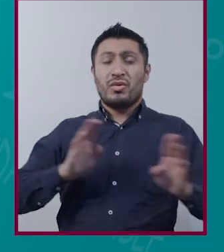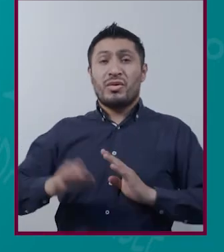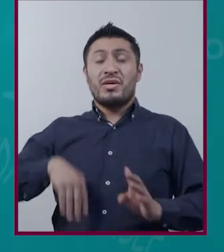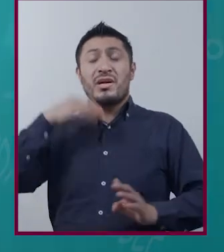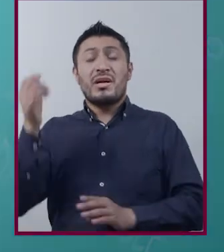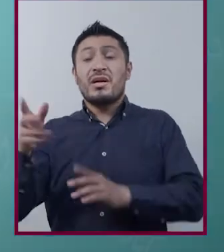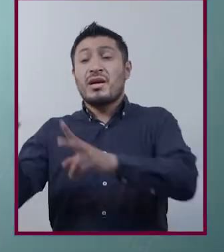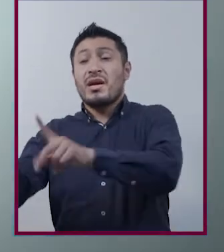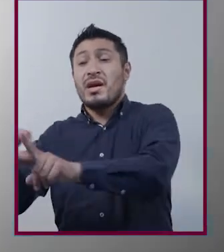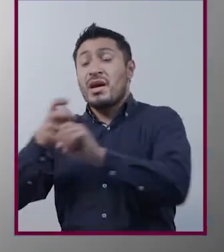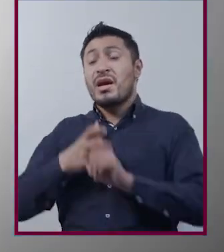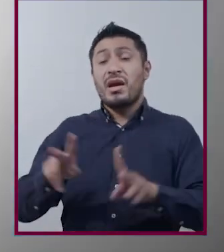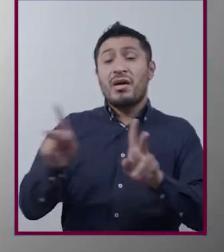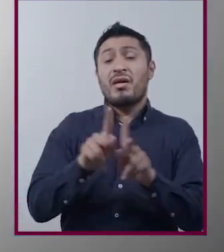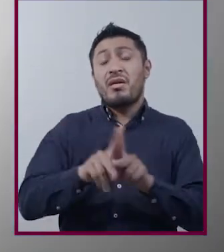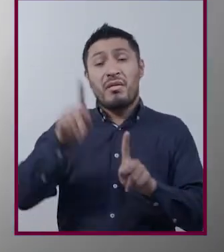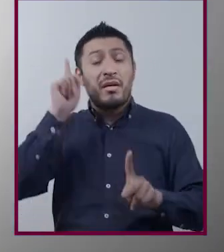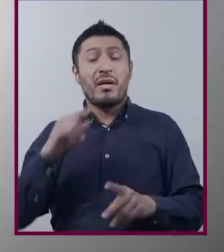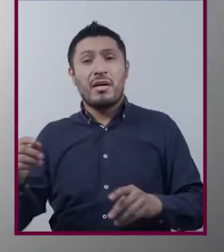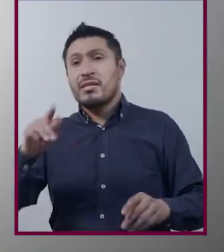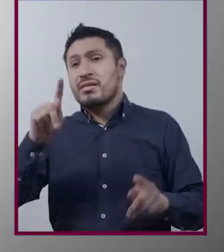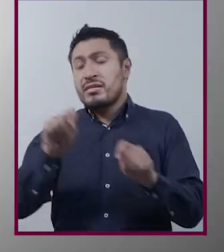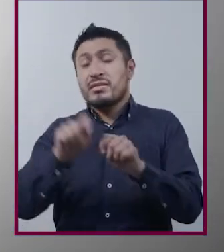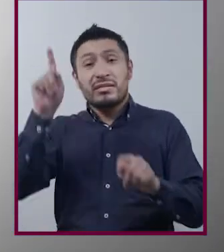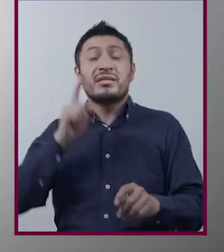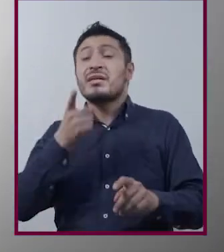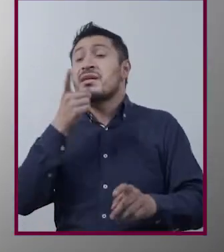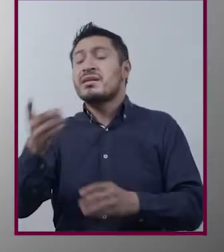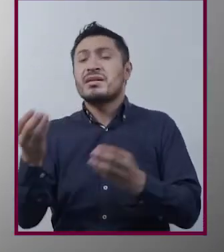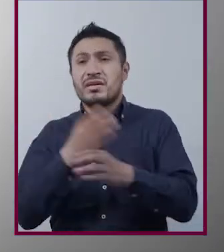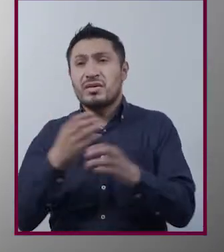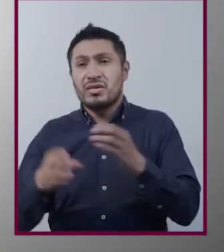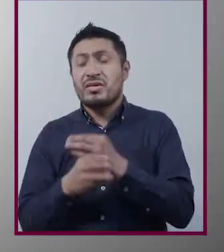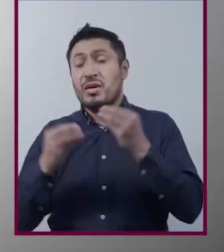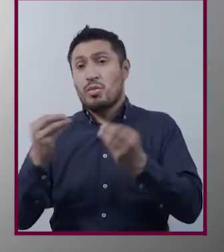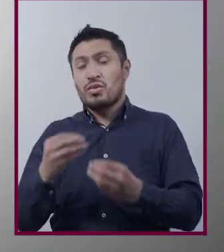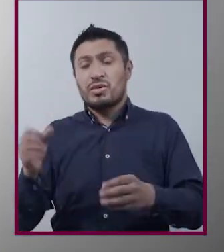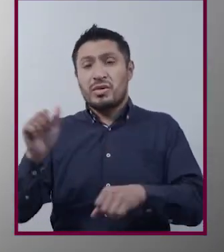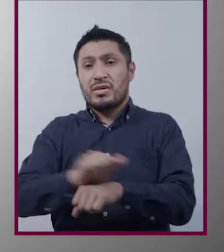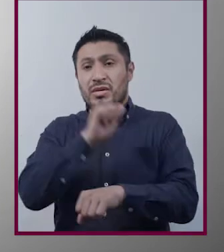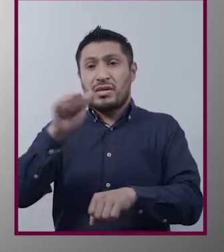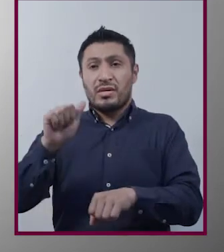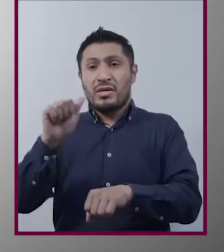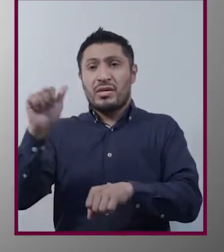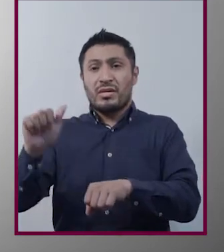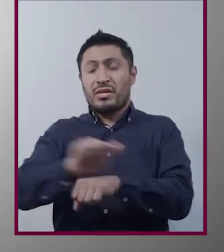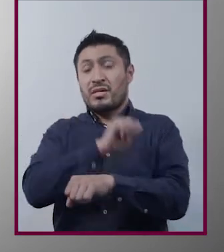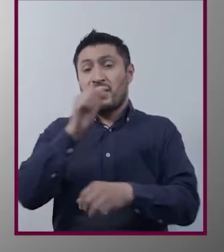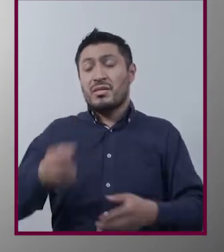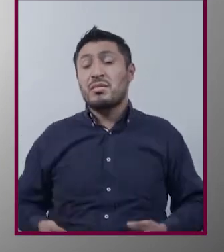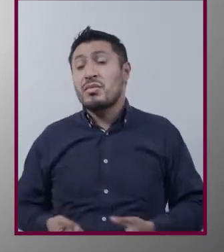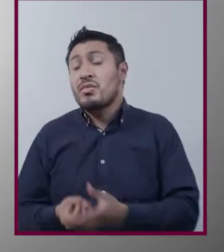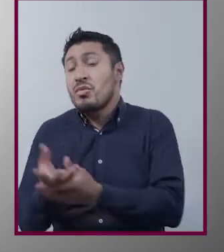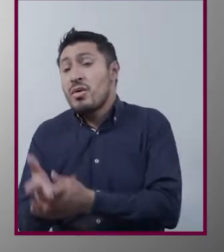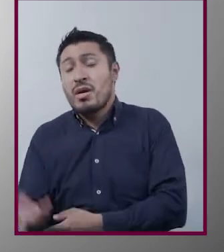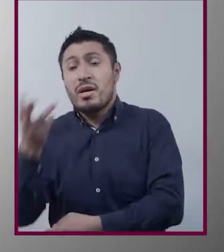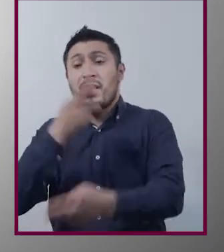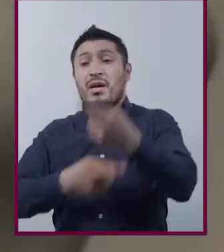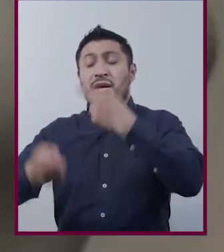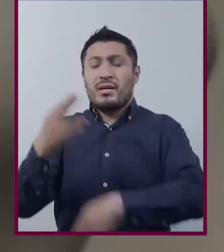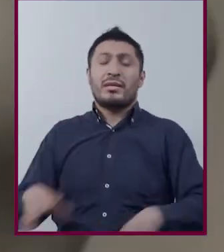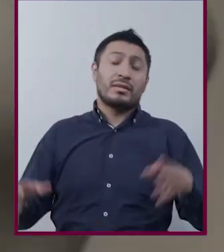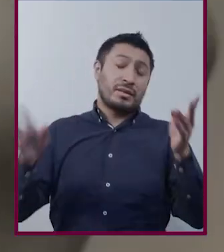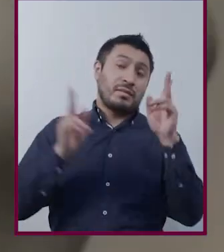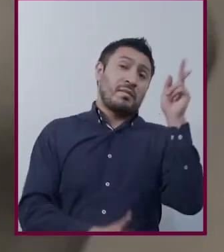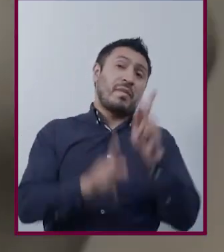mi prima. 1000 cosas, dijo mi tía. Salieron en un automóvil color gris y cuando volvieron estaban bastante